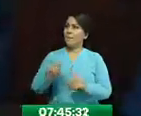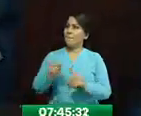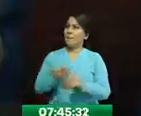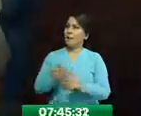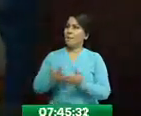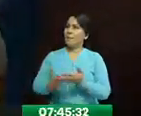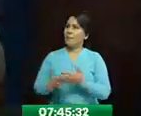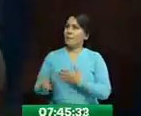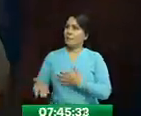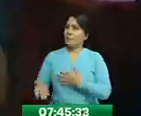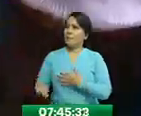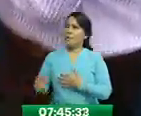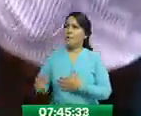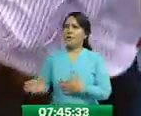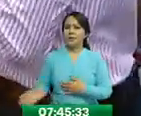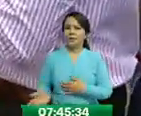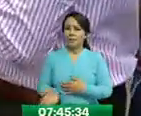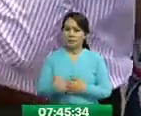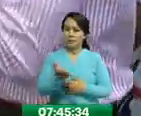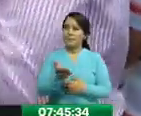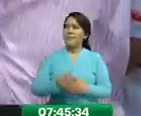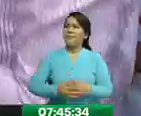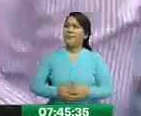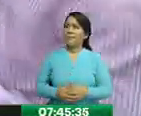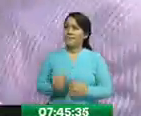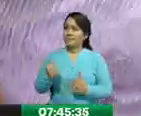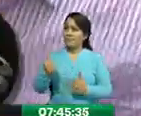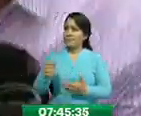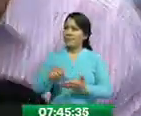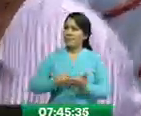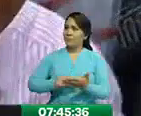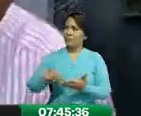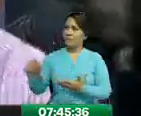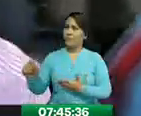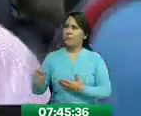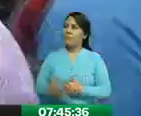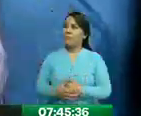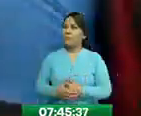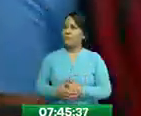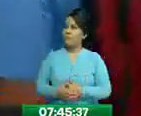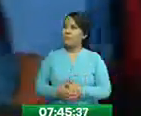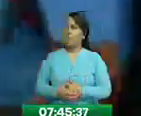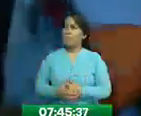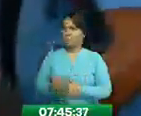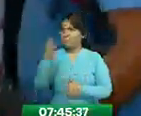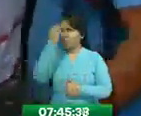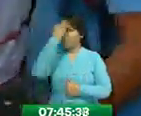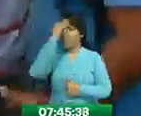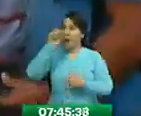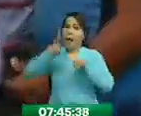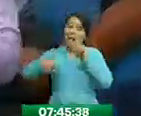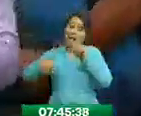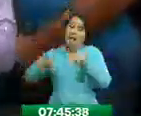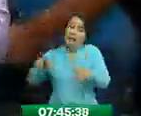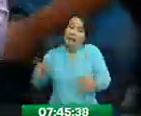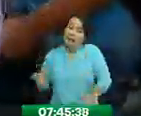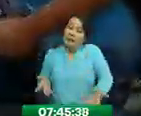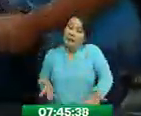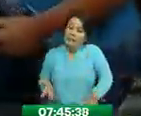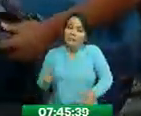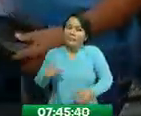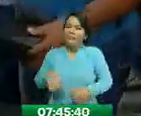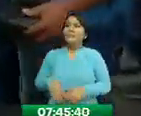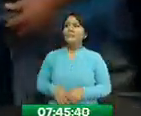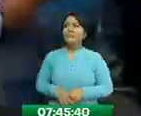Caballero, por favor. Por favor. Bien. Bien, excelente el comportamiento de los caballeros que están